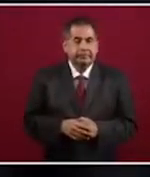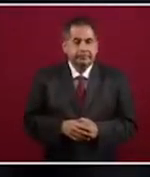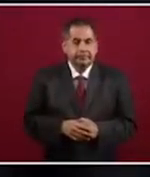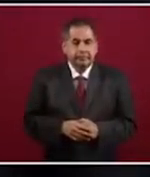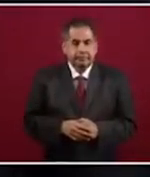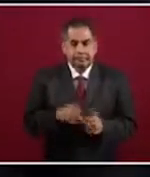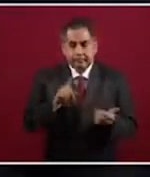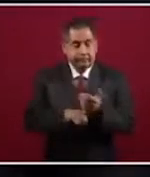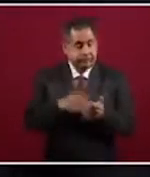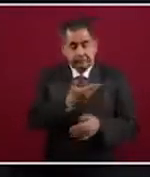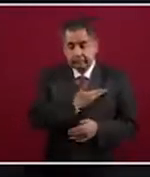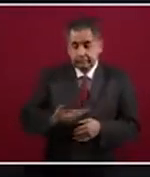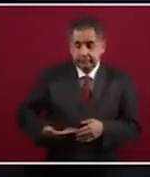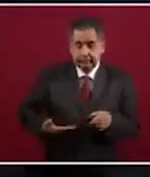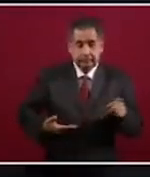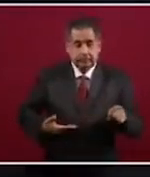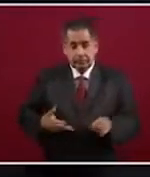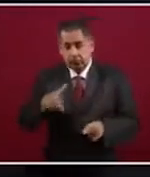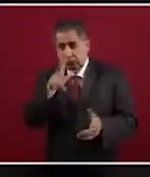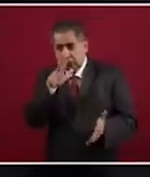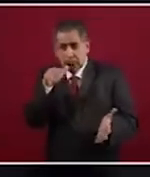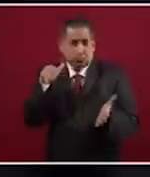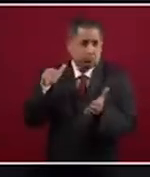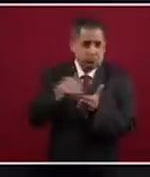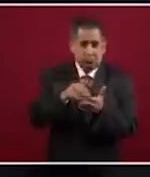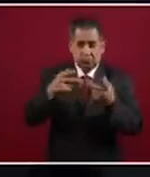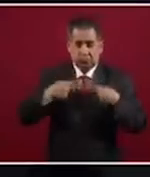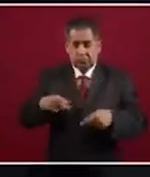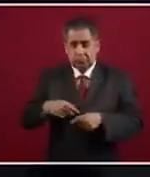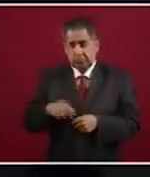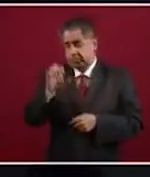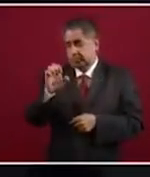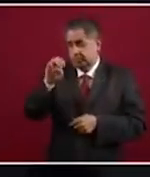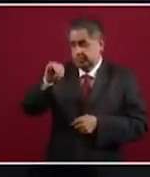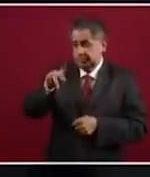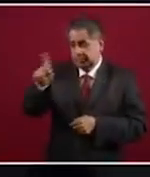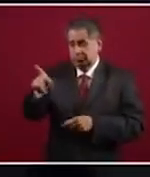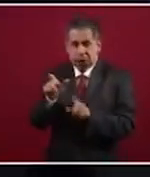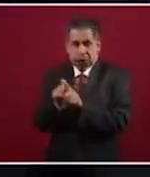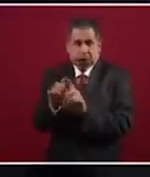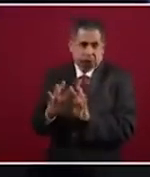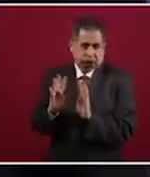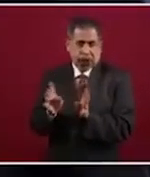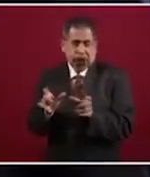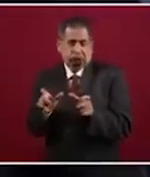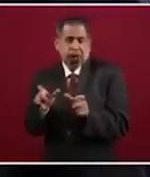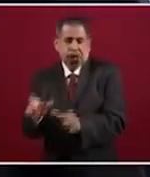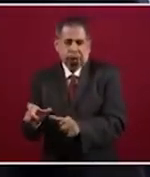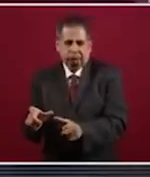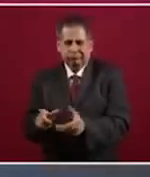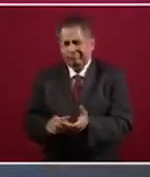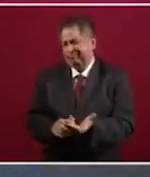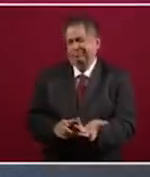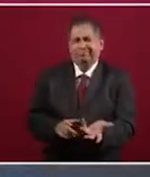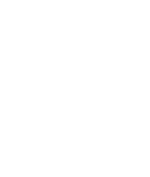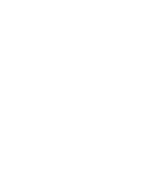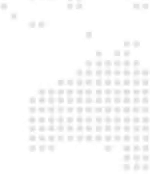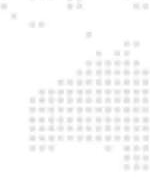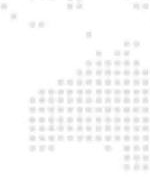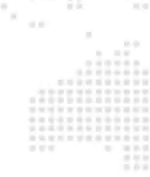tenga el presidente 8000 elementos del estado mayor presidencial para que lo cuiden